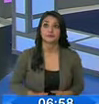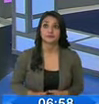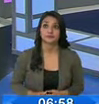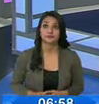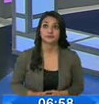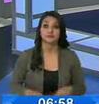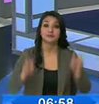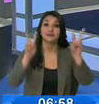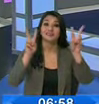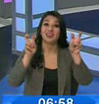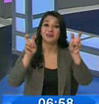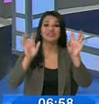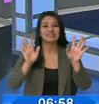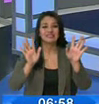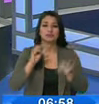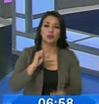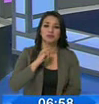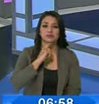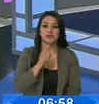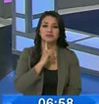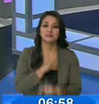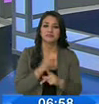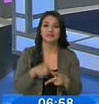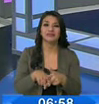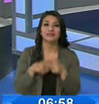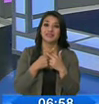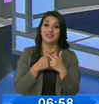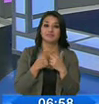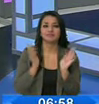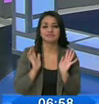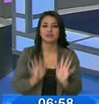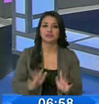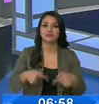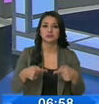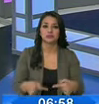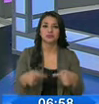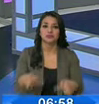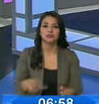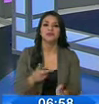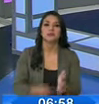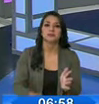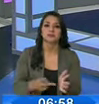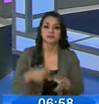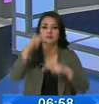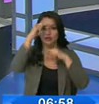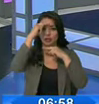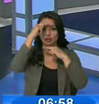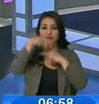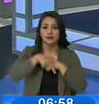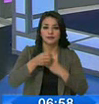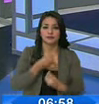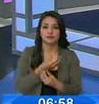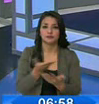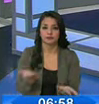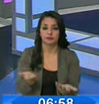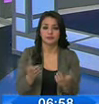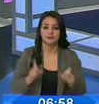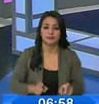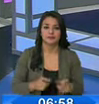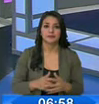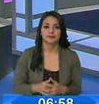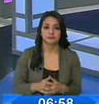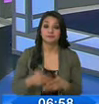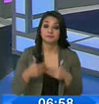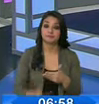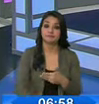poco fuertes. Sí, lamentablemente hay que comenzar con la cotidianidad, hay que hablar de lo que ha sucedido en las últimas horas. Son hechos que debemos contarles. A lo largo de